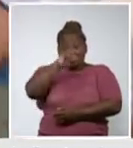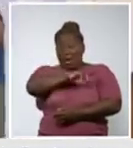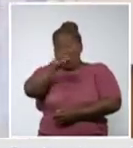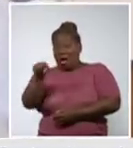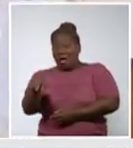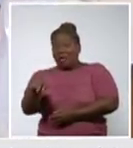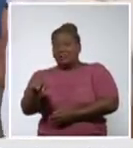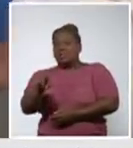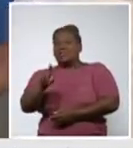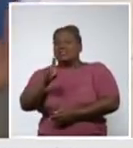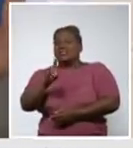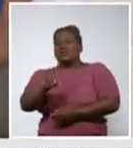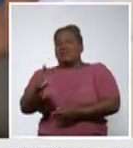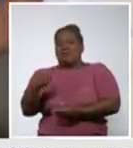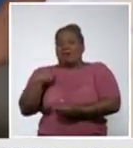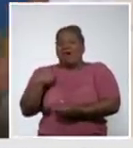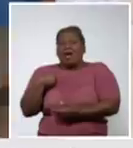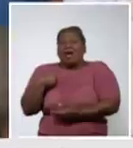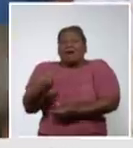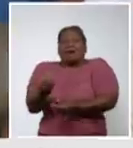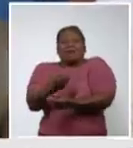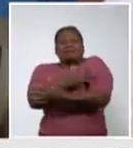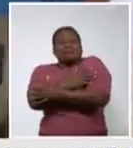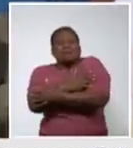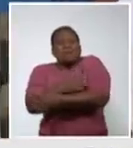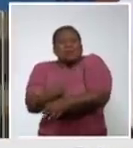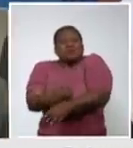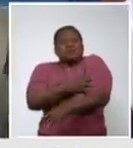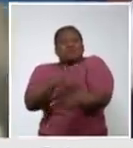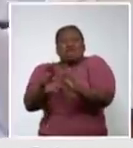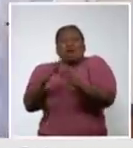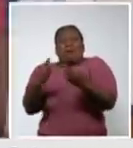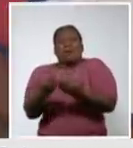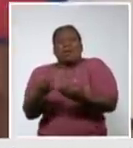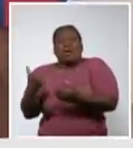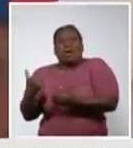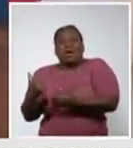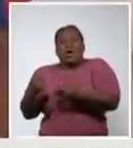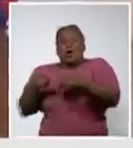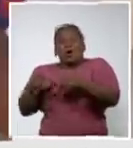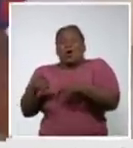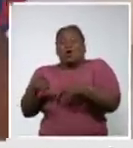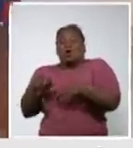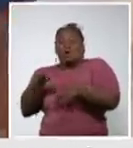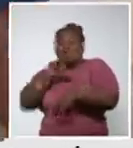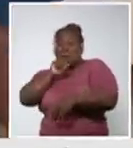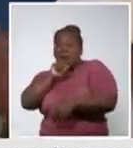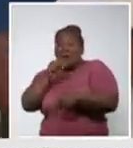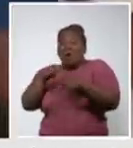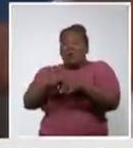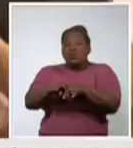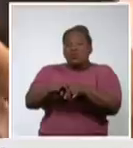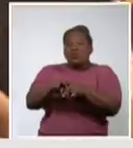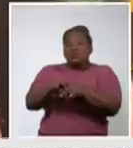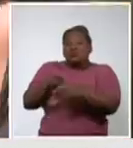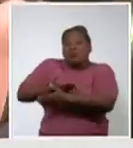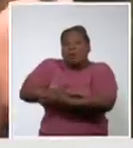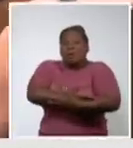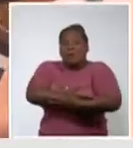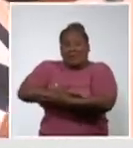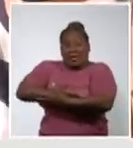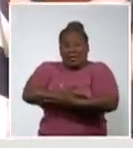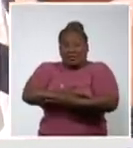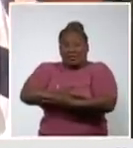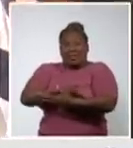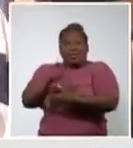Emotivo encuentro familiar tras el arribo a Cienfuegos de Maydi Martínez Pérez junto a su bebé. La noticia dio a muchos la oportunidad de recibirles